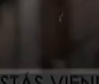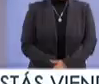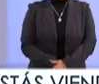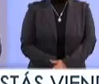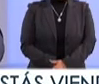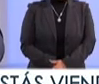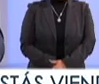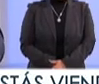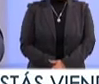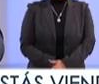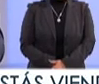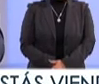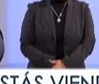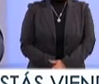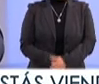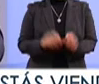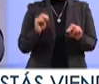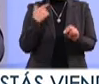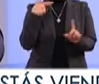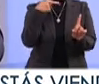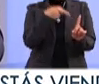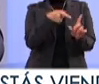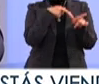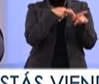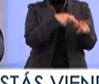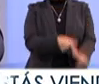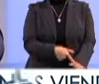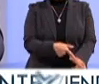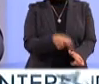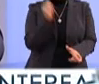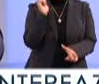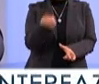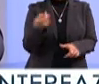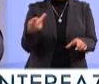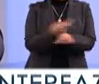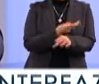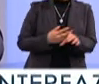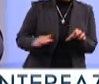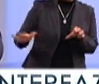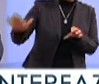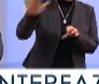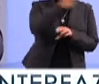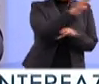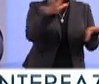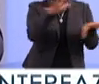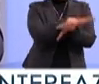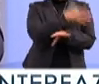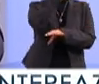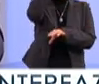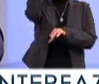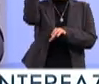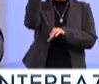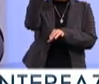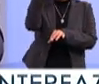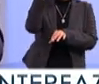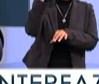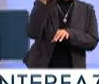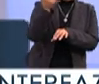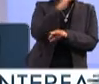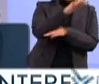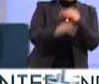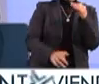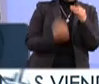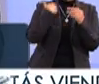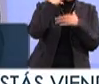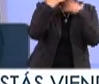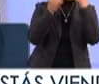y no vamos a quitar el dedo del renglón en lo que está sucediendo con el cambio climático y con todos los